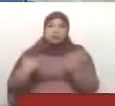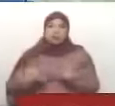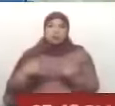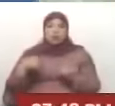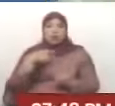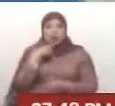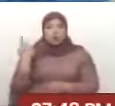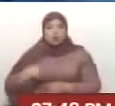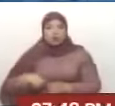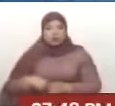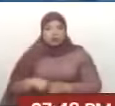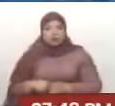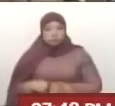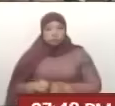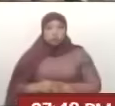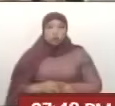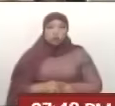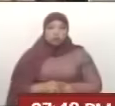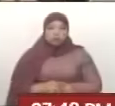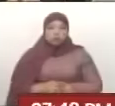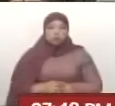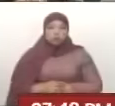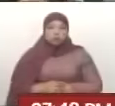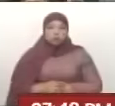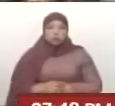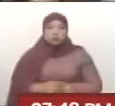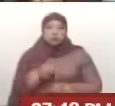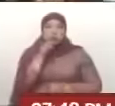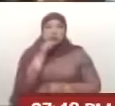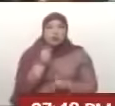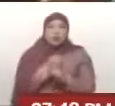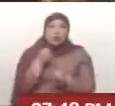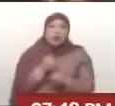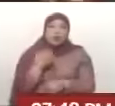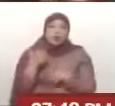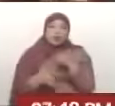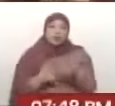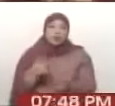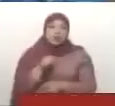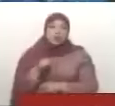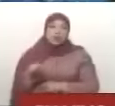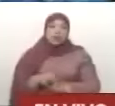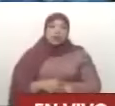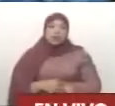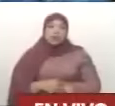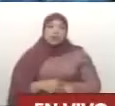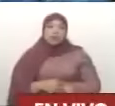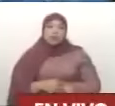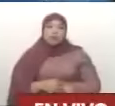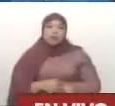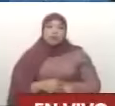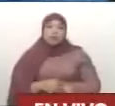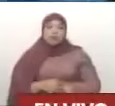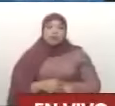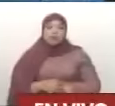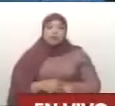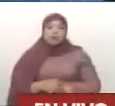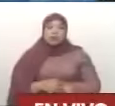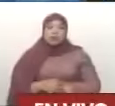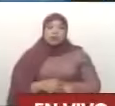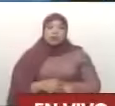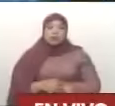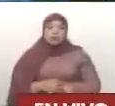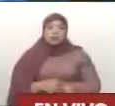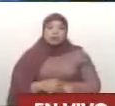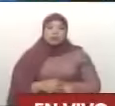gran Rusia. Mientras hablamos de este escenario bélico, fíjese, ¿me guardas esa ahí? ¿Cuál? La que te acabo de decir. ¿Cómo